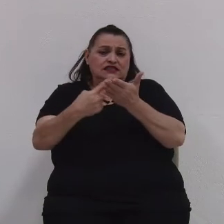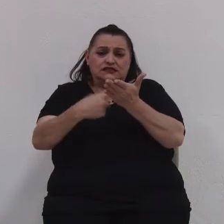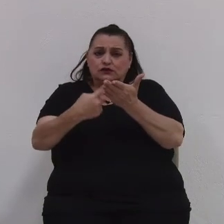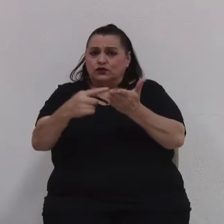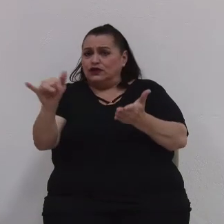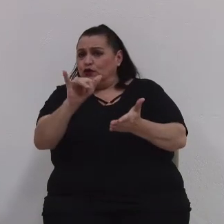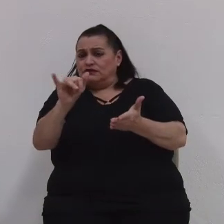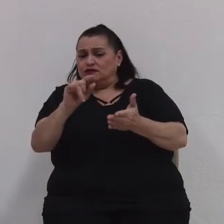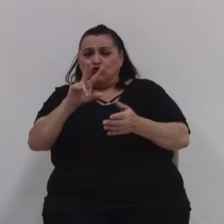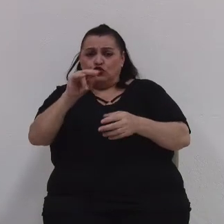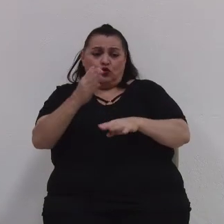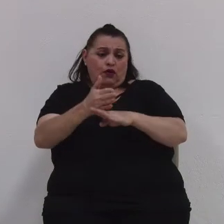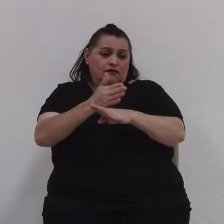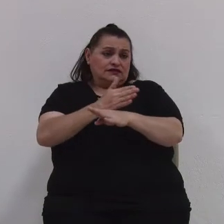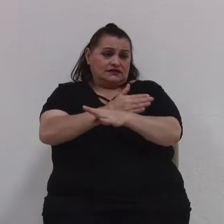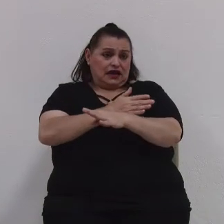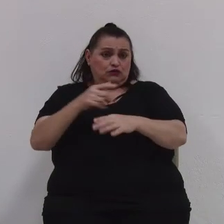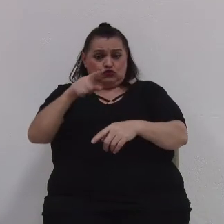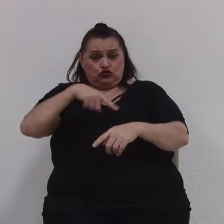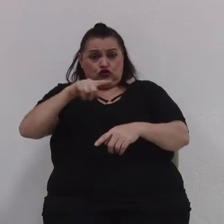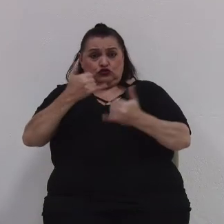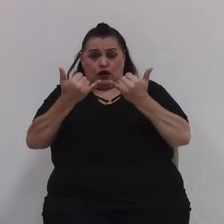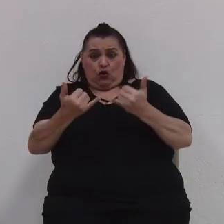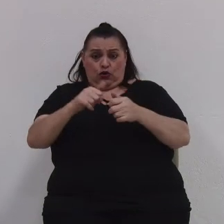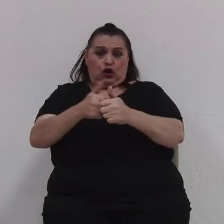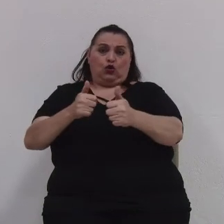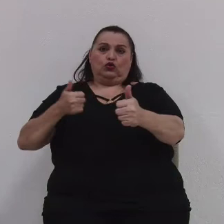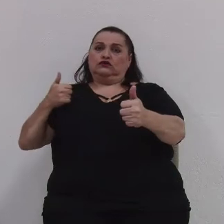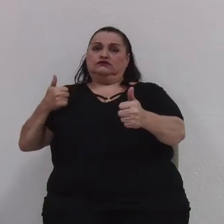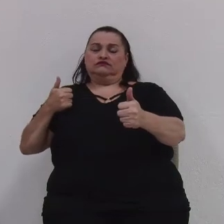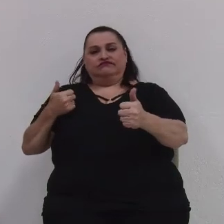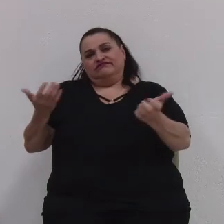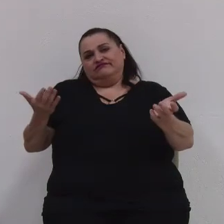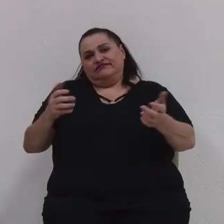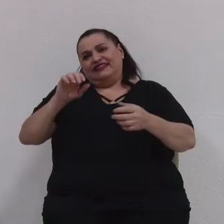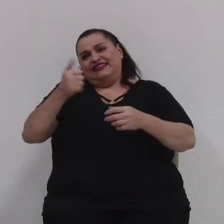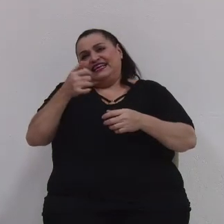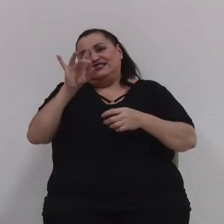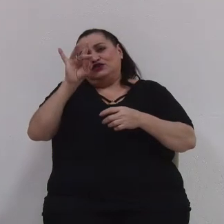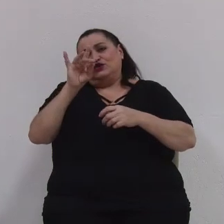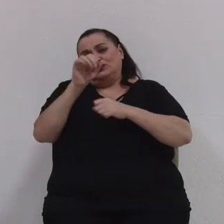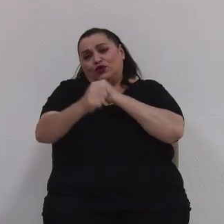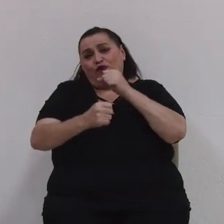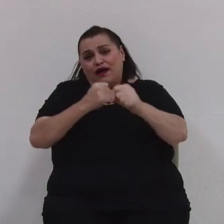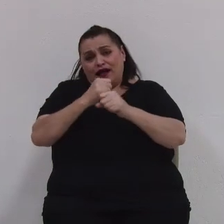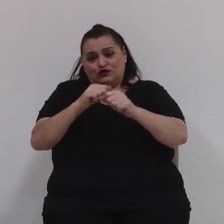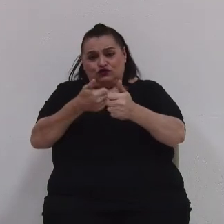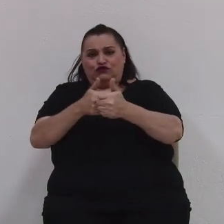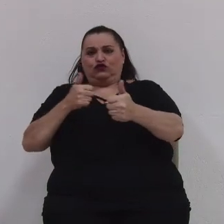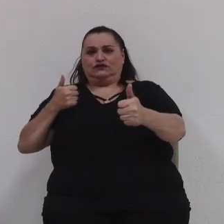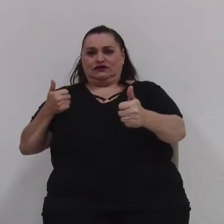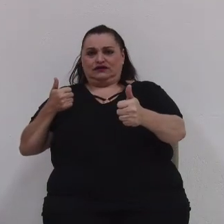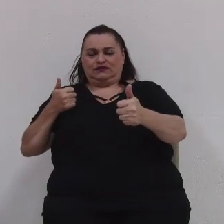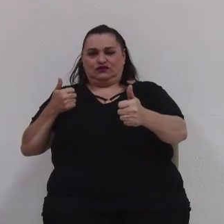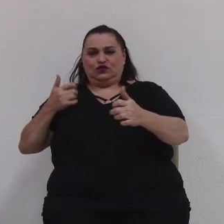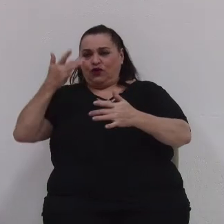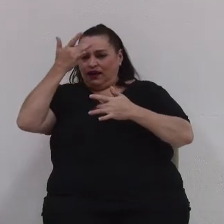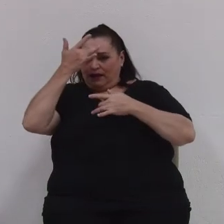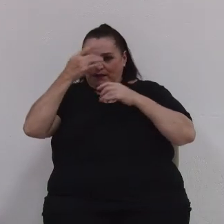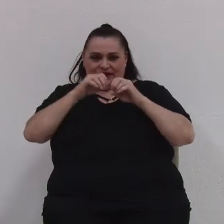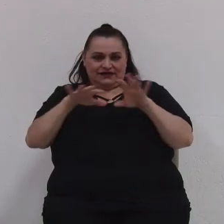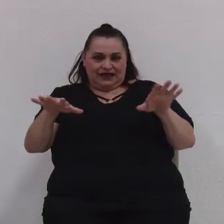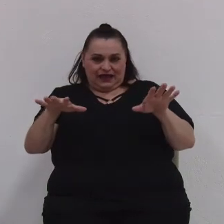no avanzamos, sino que hemos retrocedido. De acuerdo con CEPAL, retrocedimos 18 años. con la pandemia